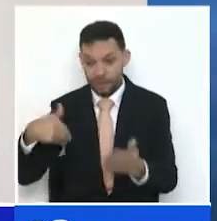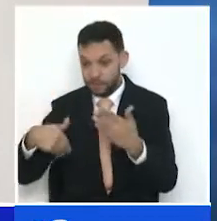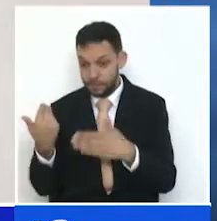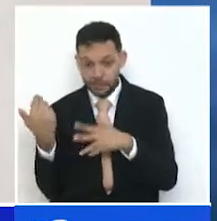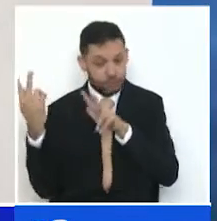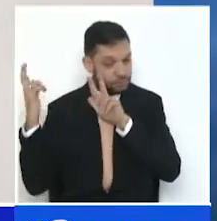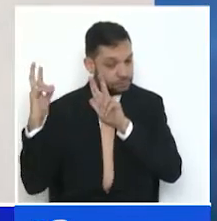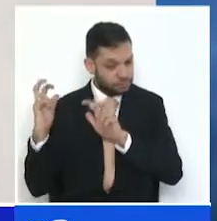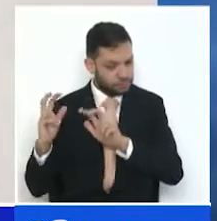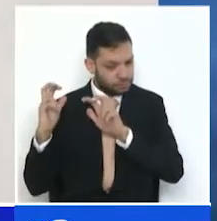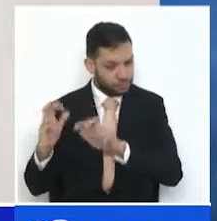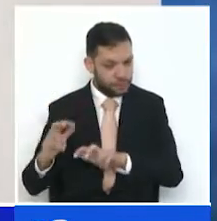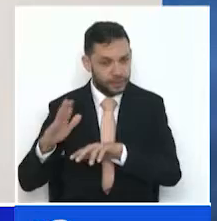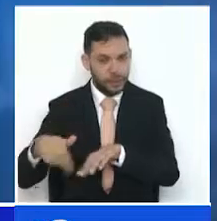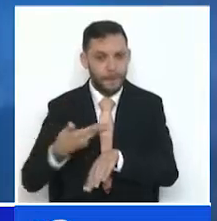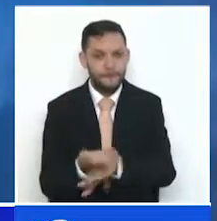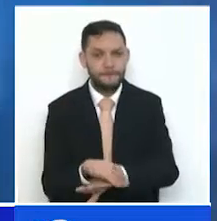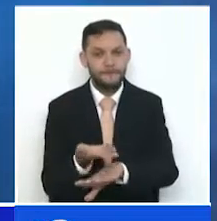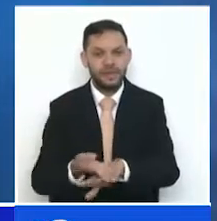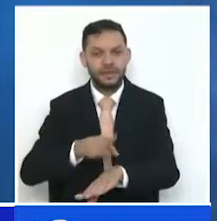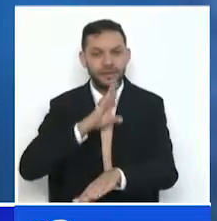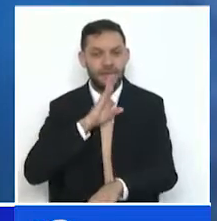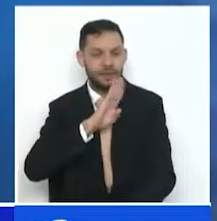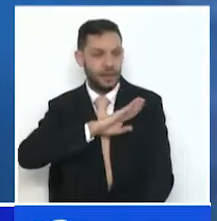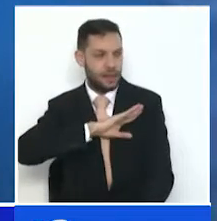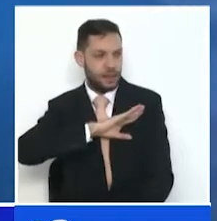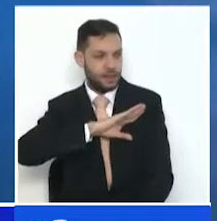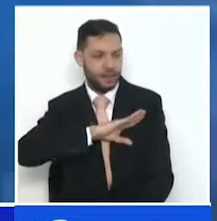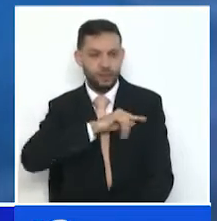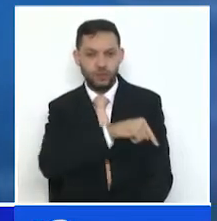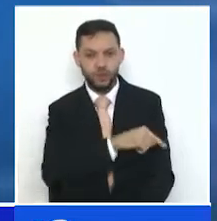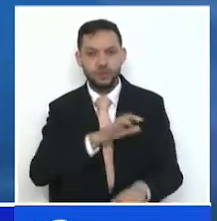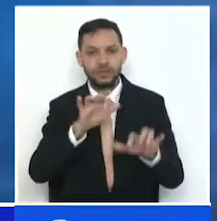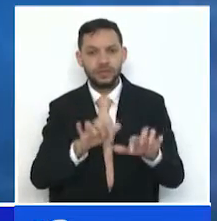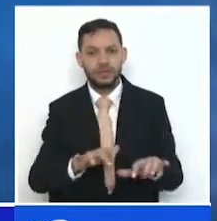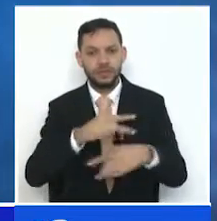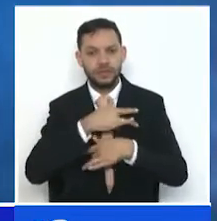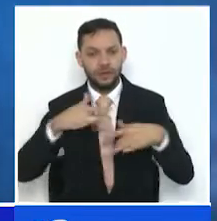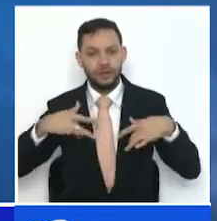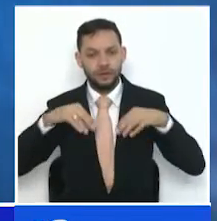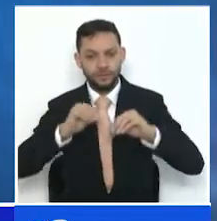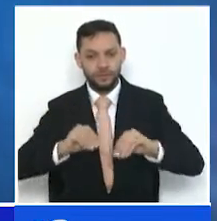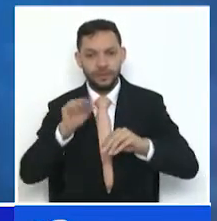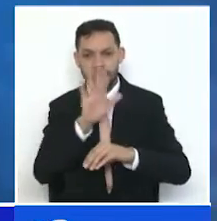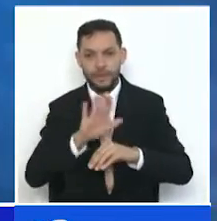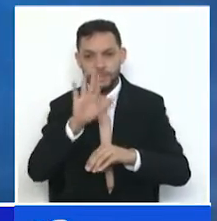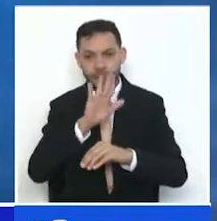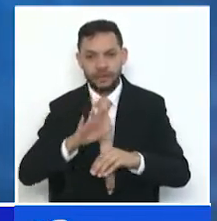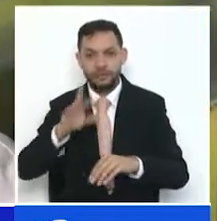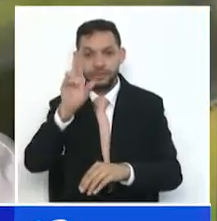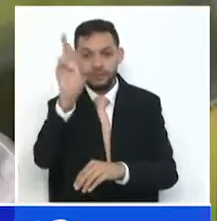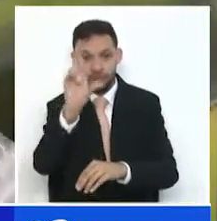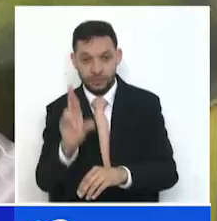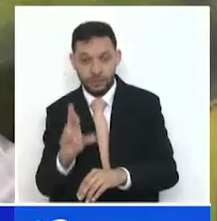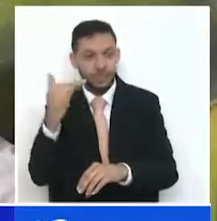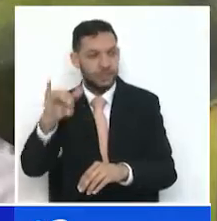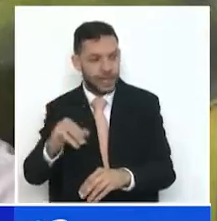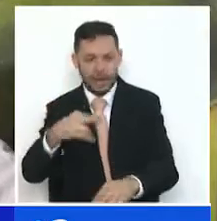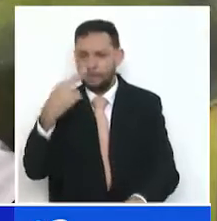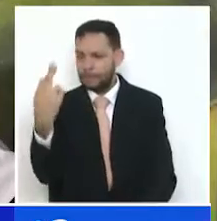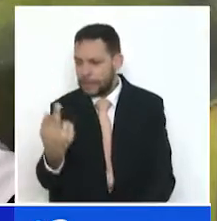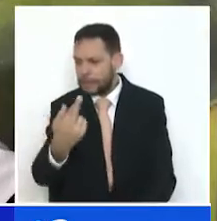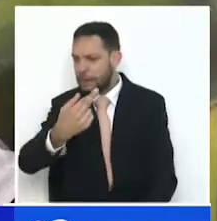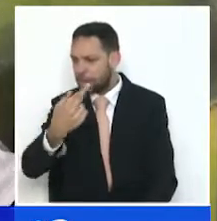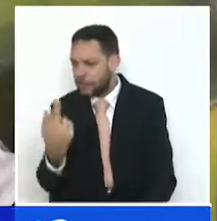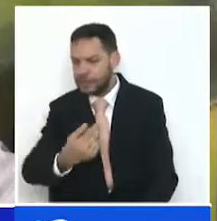estos hechos tras la solicitud realizada por la Autoridad de Salud Departamental. Rechazamos los ataques que ya son sistémicos a la misión